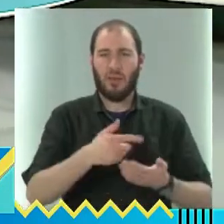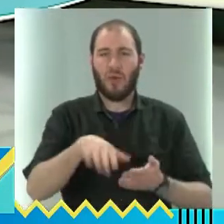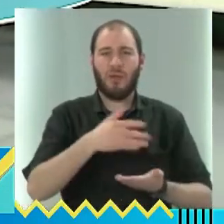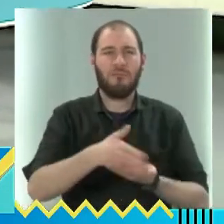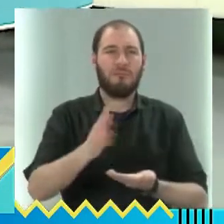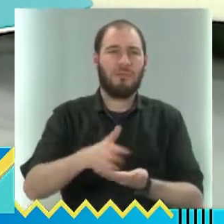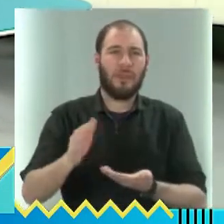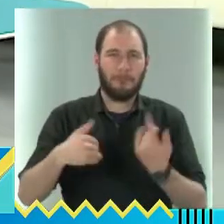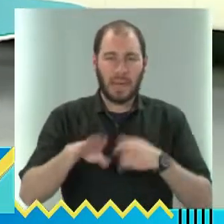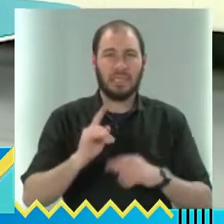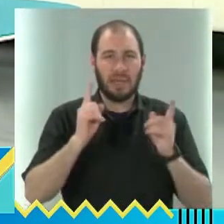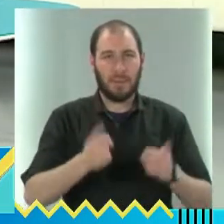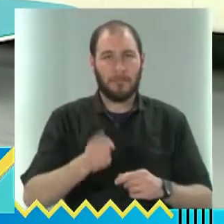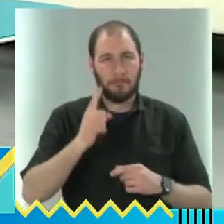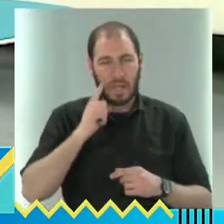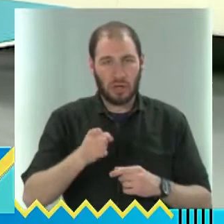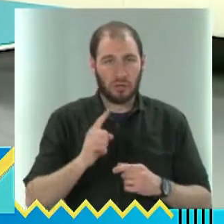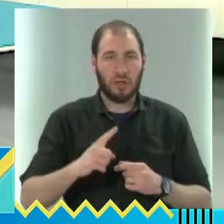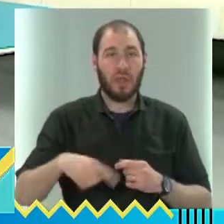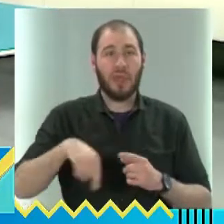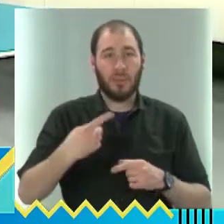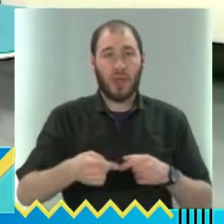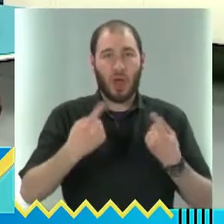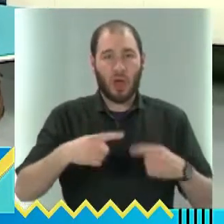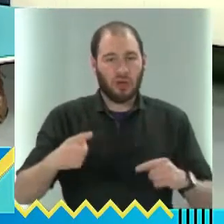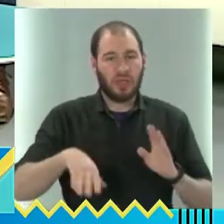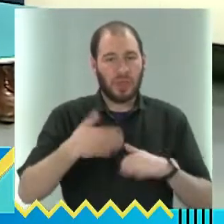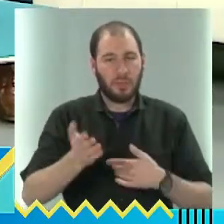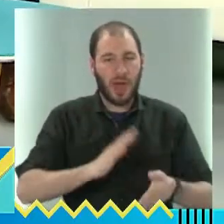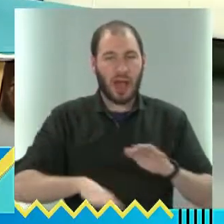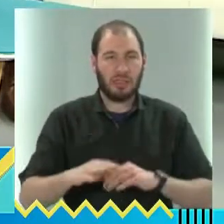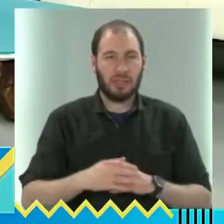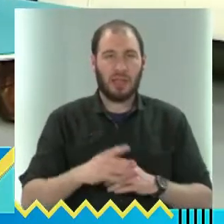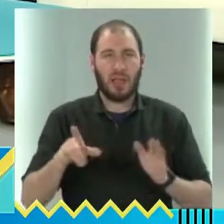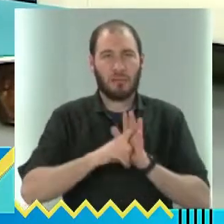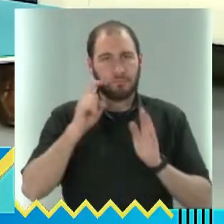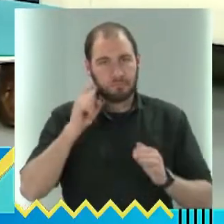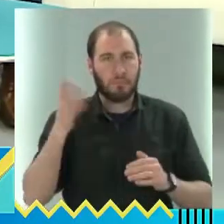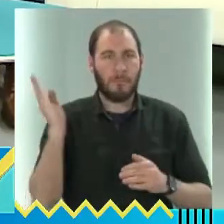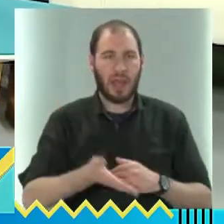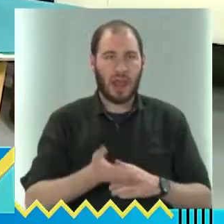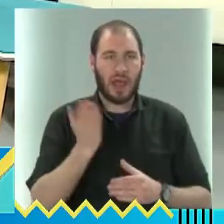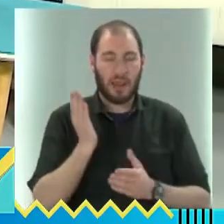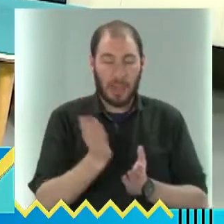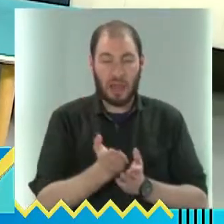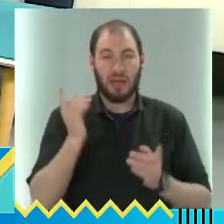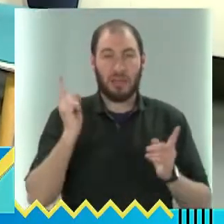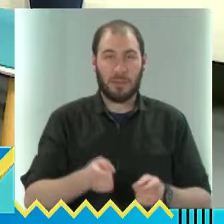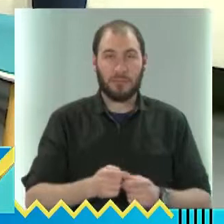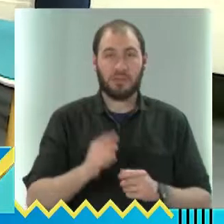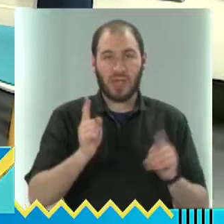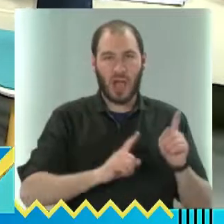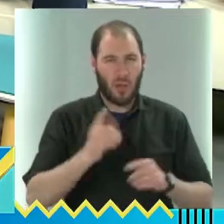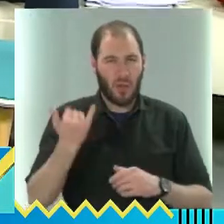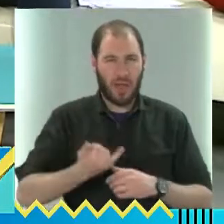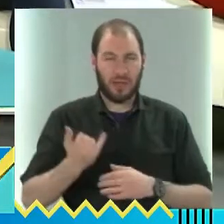sistema y corremos el riesgo de que empiecen a hacer cosas que ya se transformen en delitos penales. Que también vemos algunos